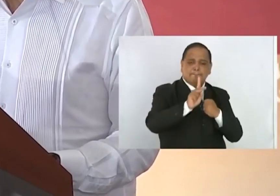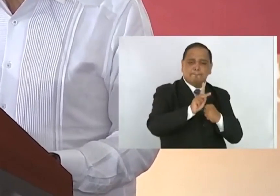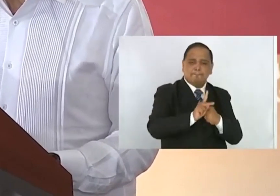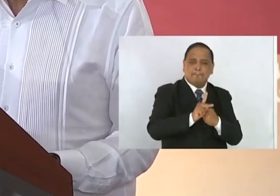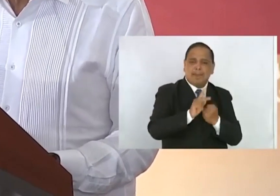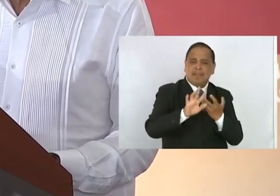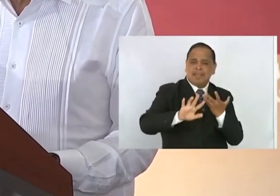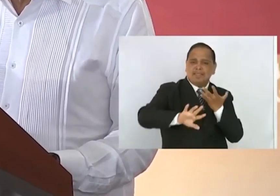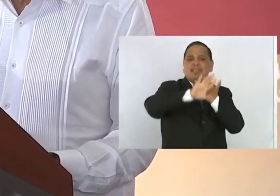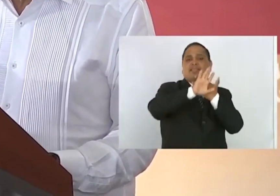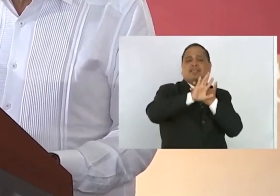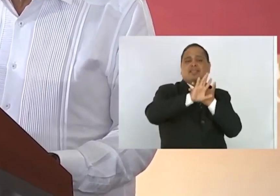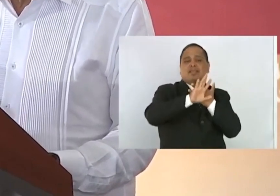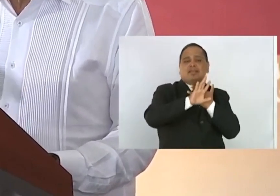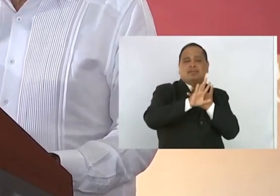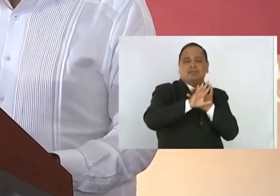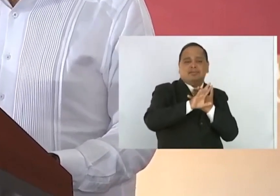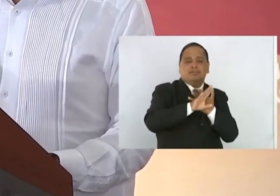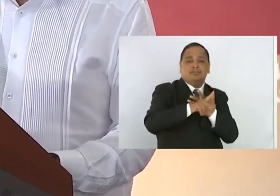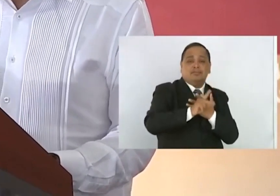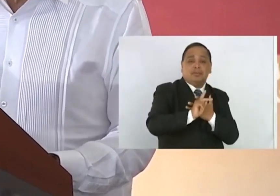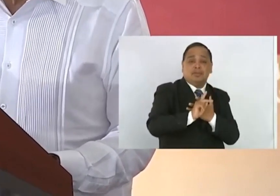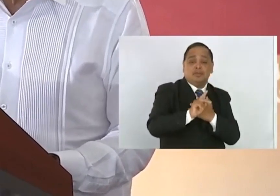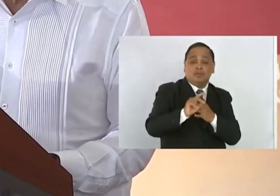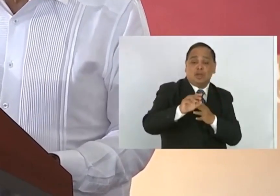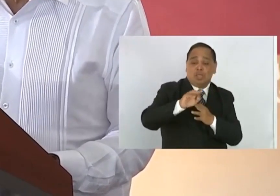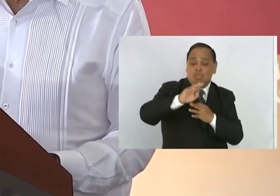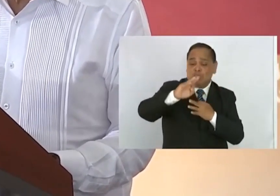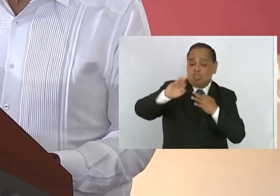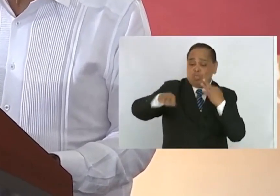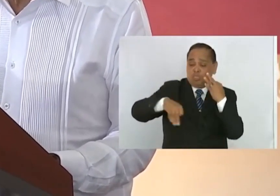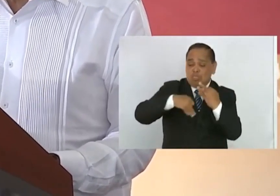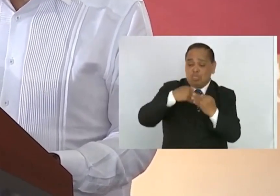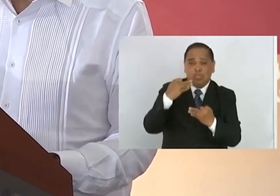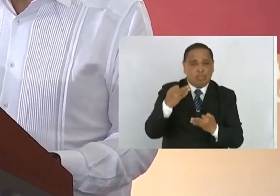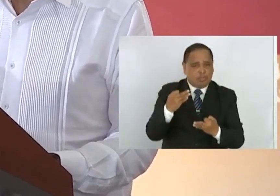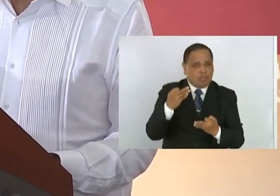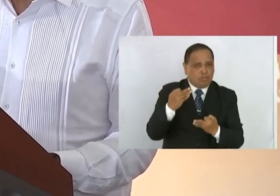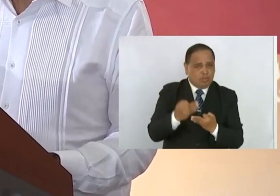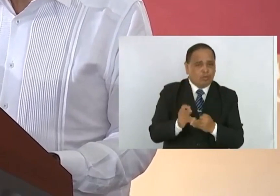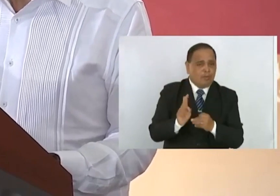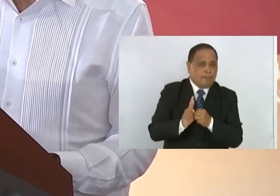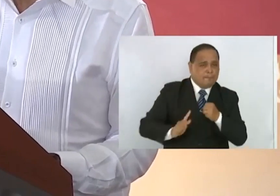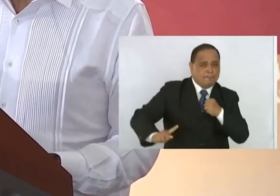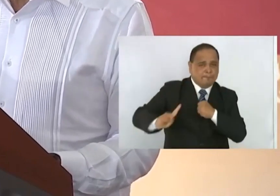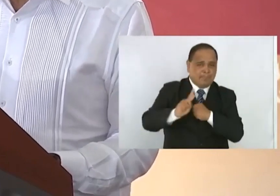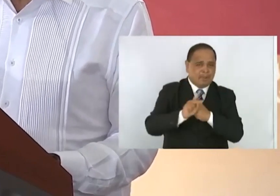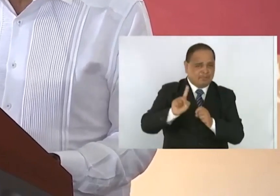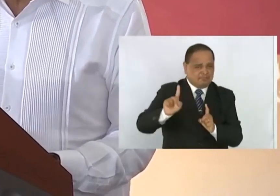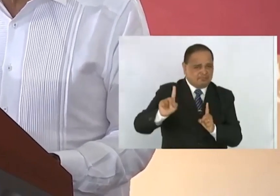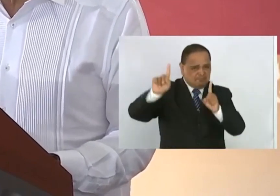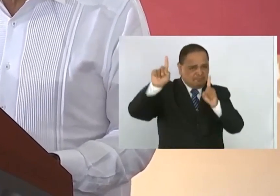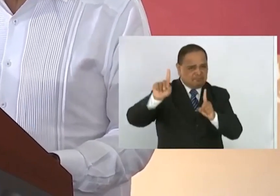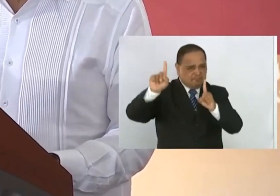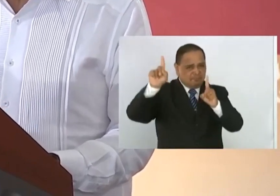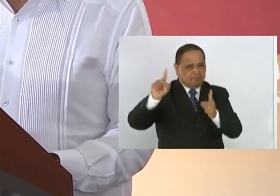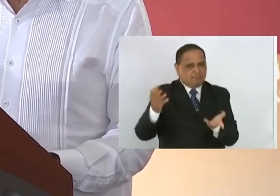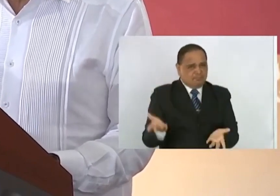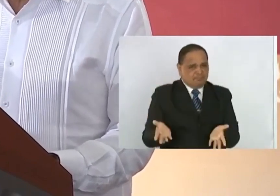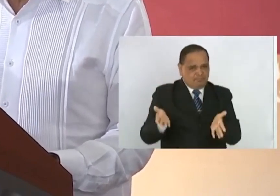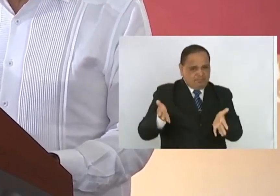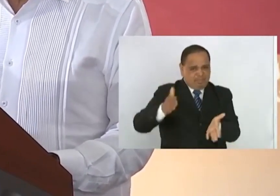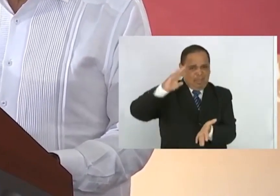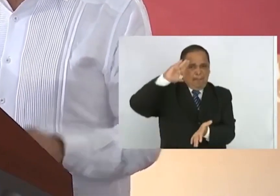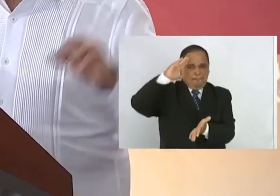presidente López Obrador de convertir a México en el principal promotor del rechazo del bloqueo económico que mantiene Estados Unidos contra Cuba